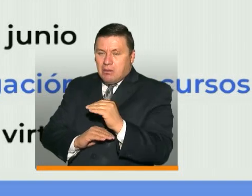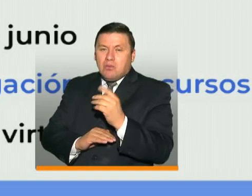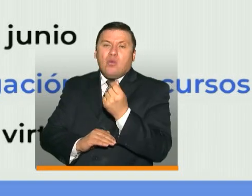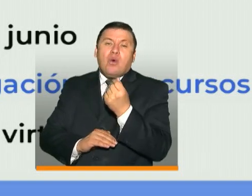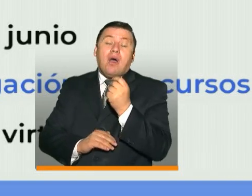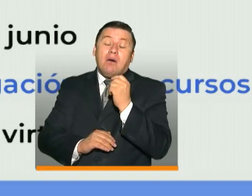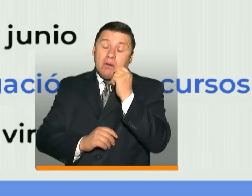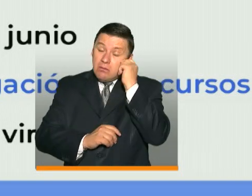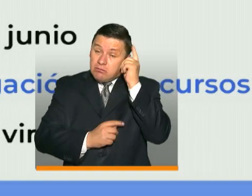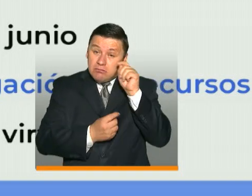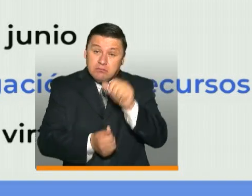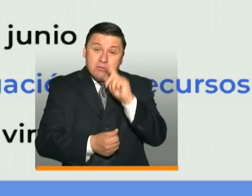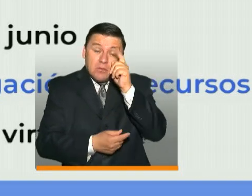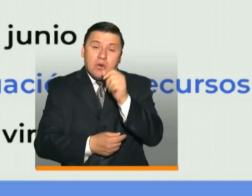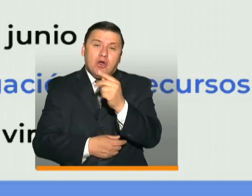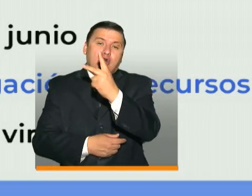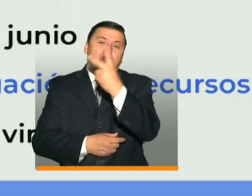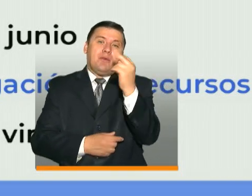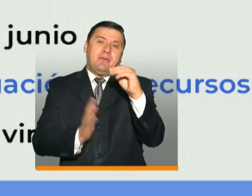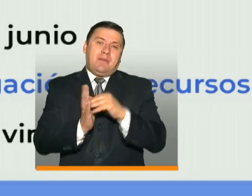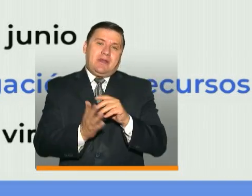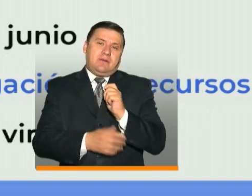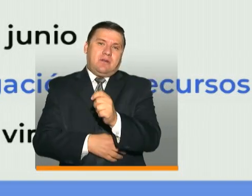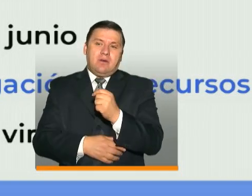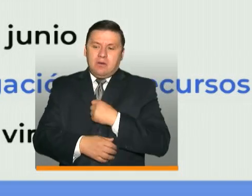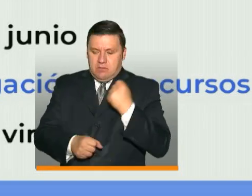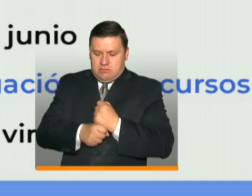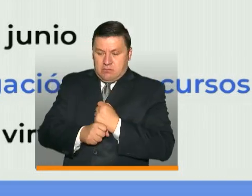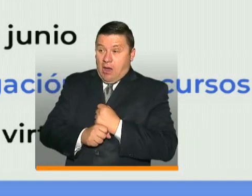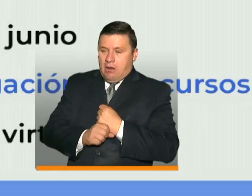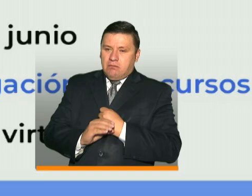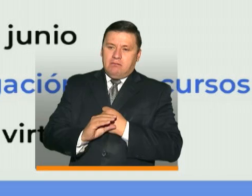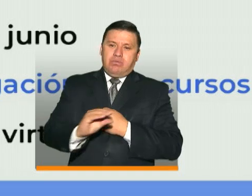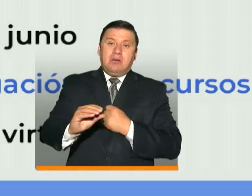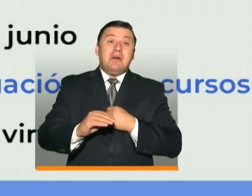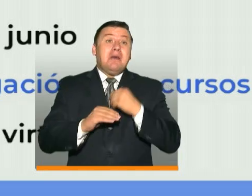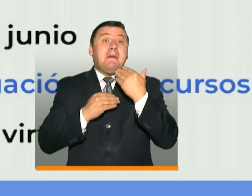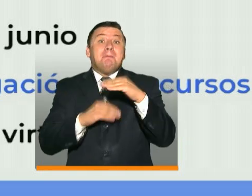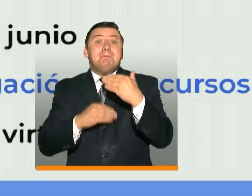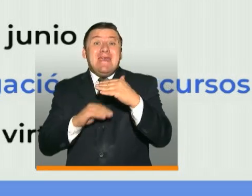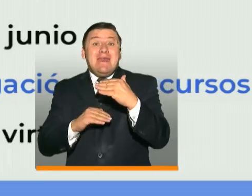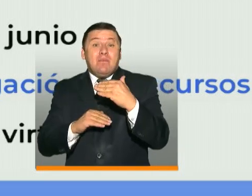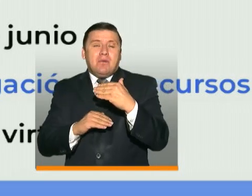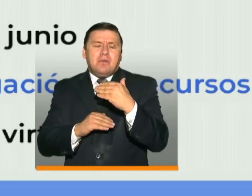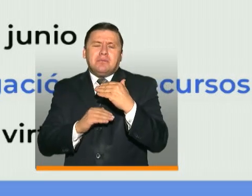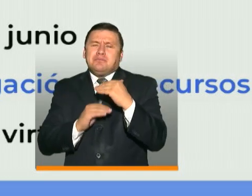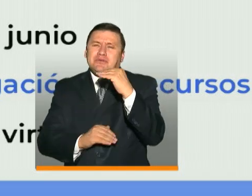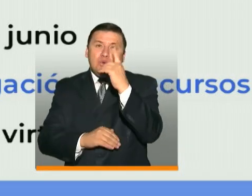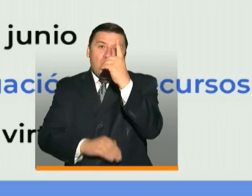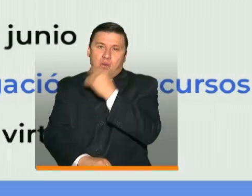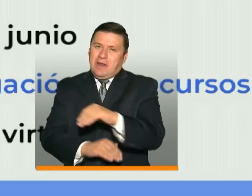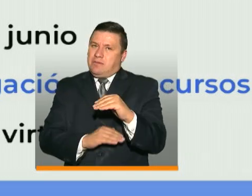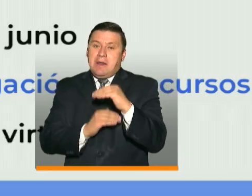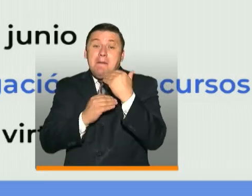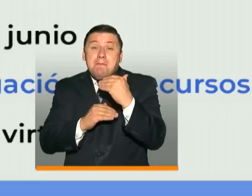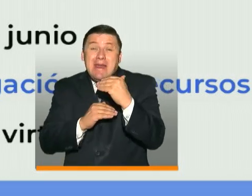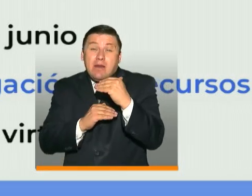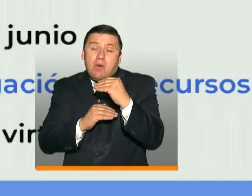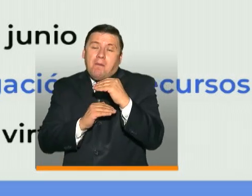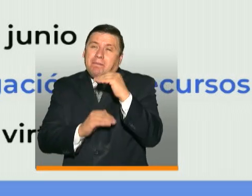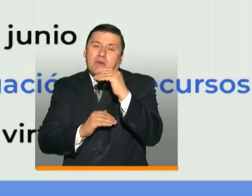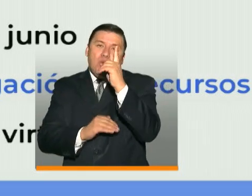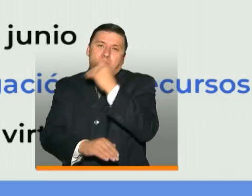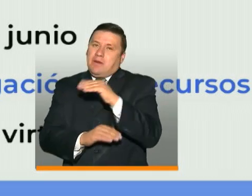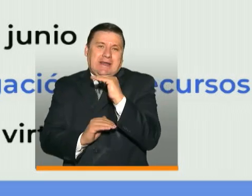mil pesos que aplica a cada trabajador que tenga un salario mínimo y máximo 1 millón de pesos.